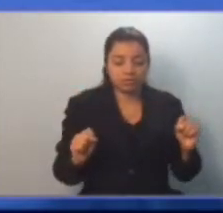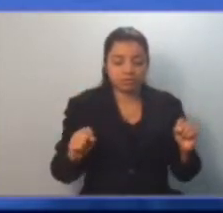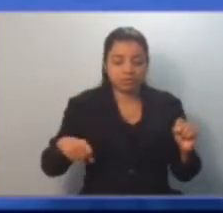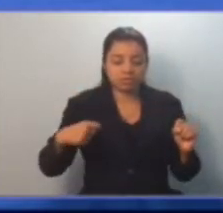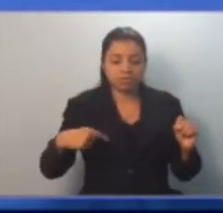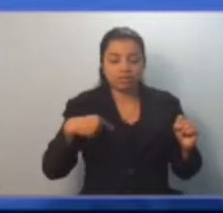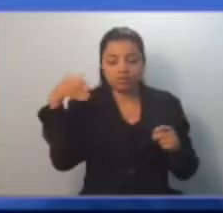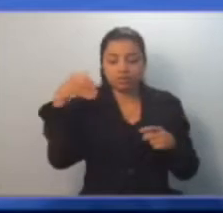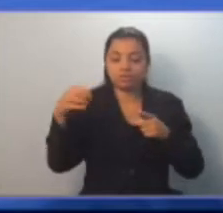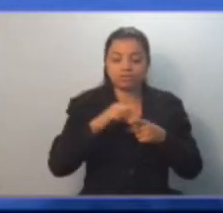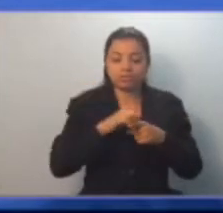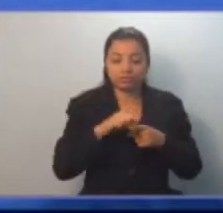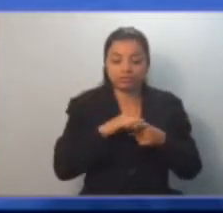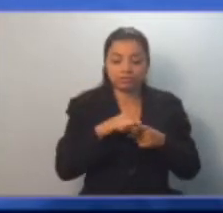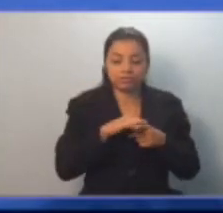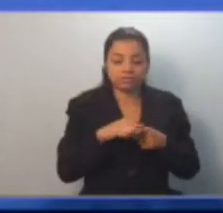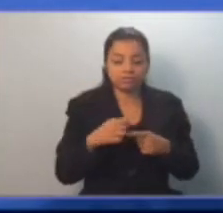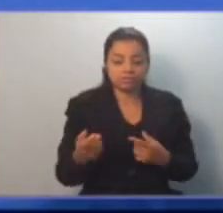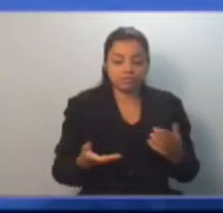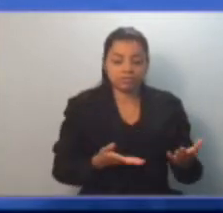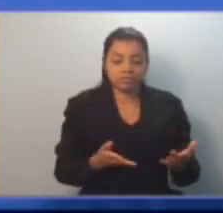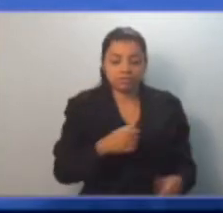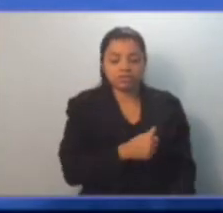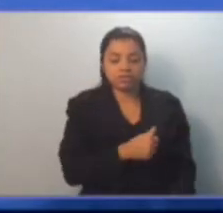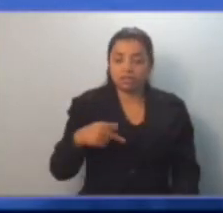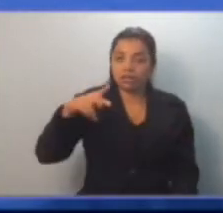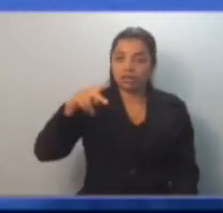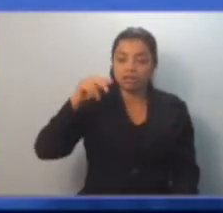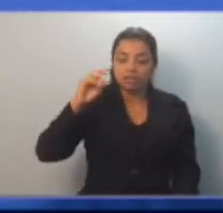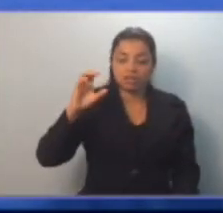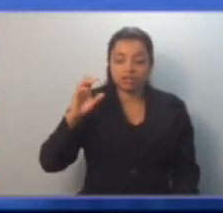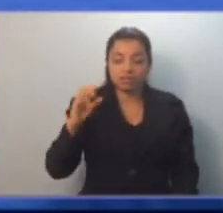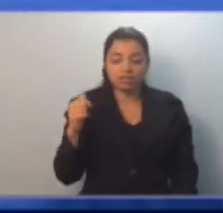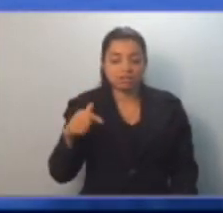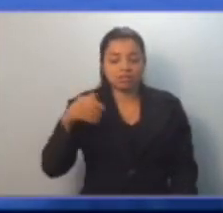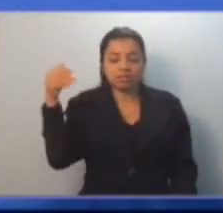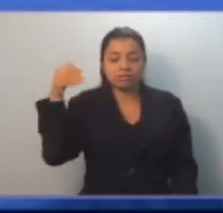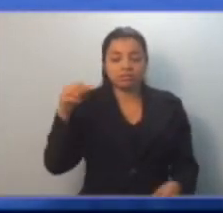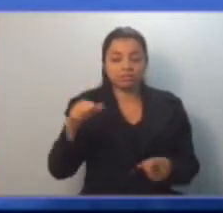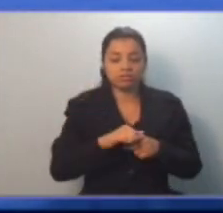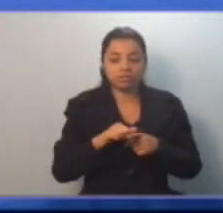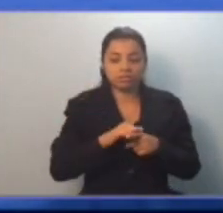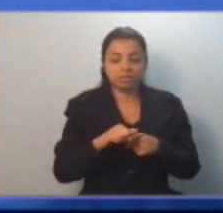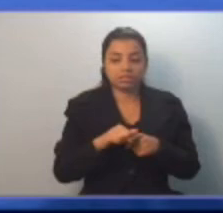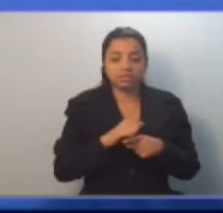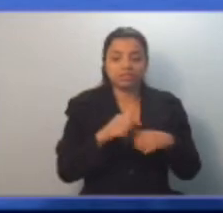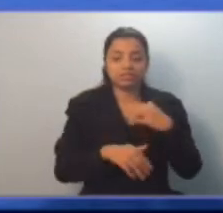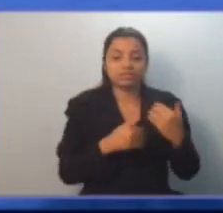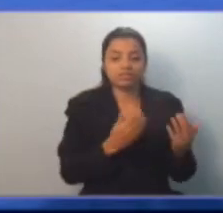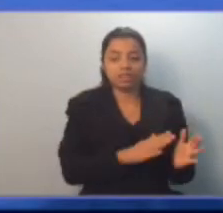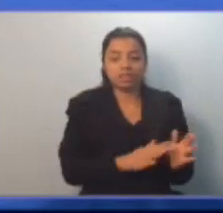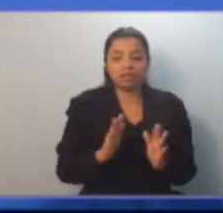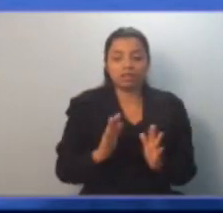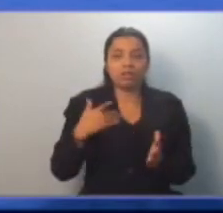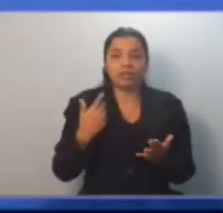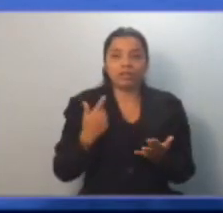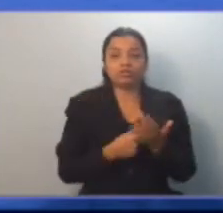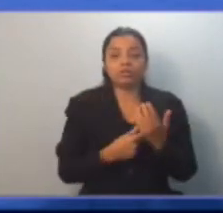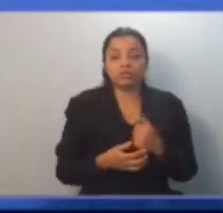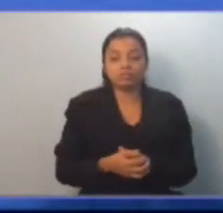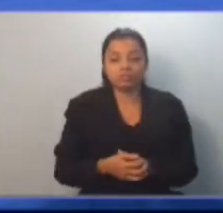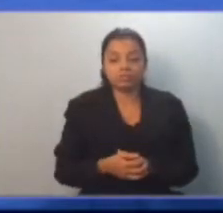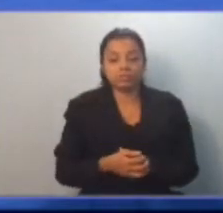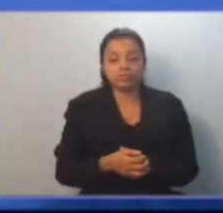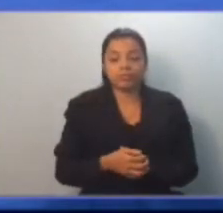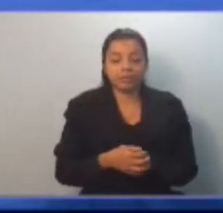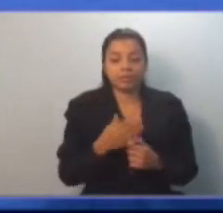E inducción a los servicios de la Policía Nacional Civil, capacitación e inducción a los servidores del órgano judicial y capacitación e inducción